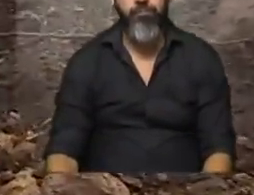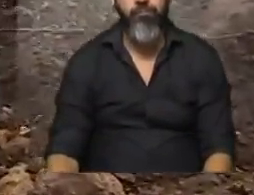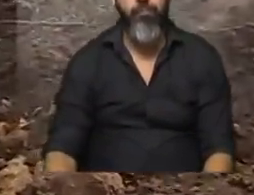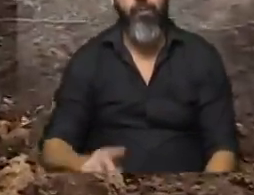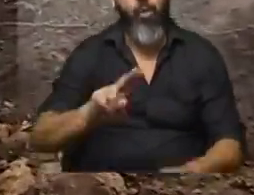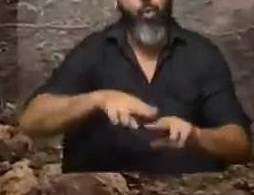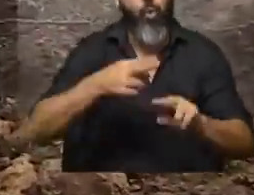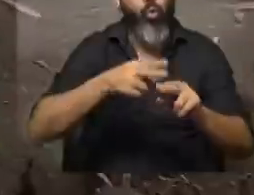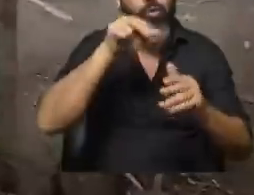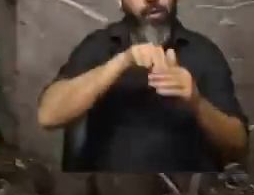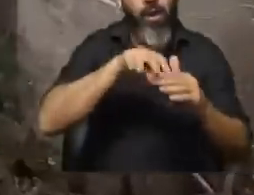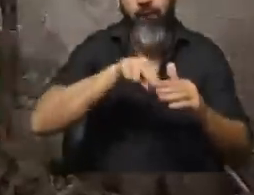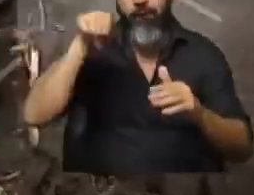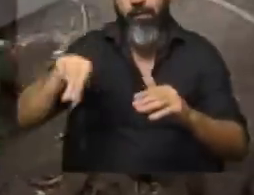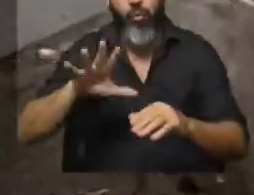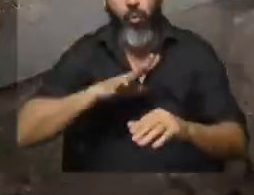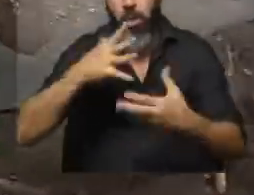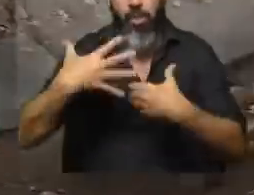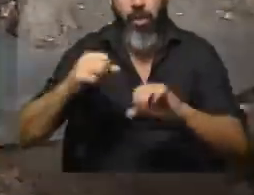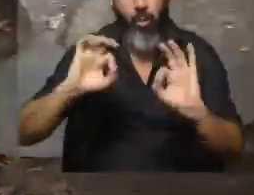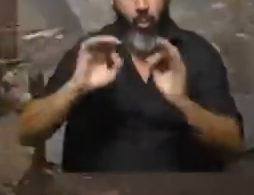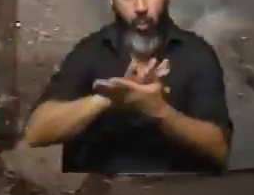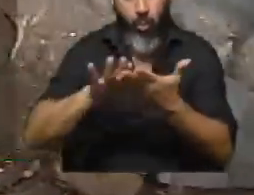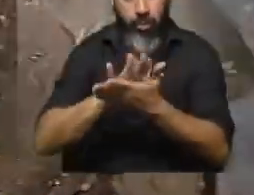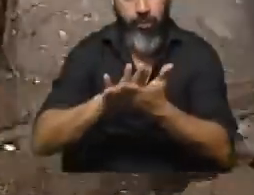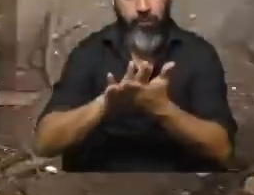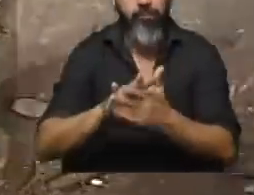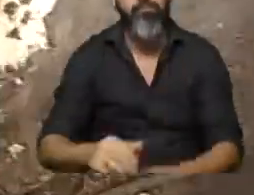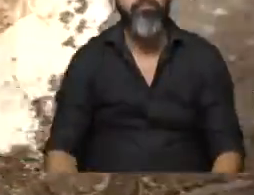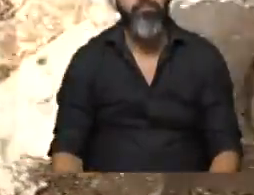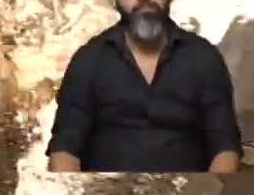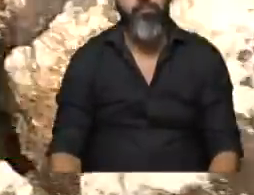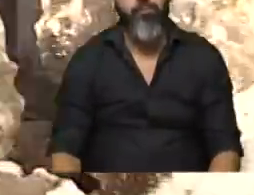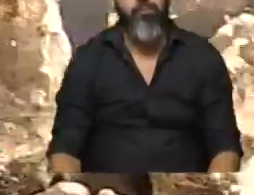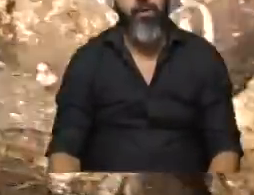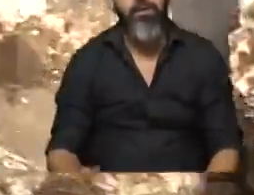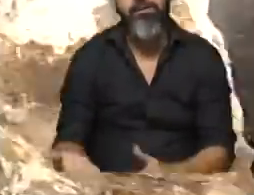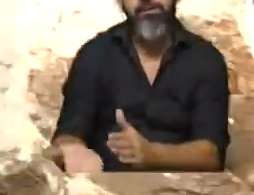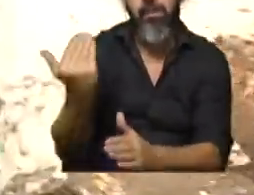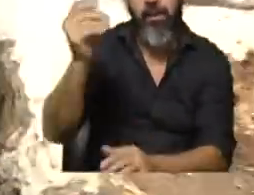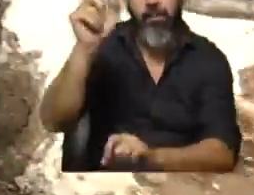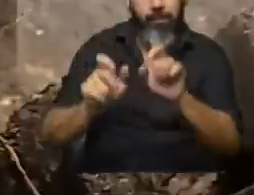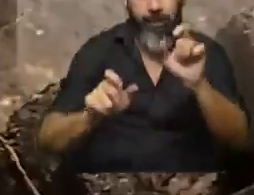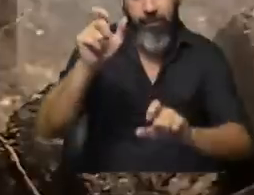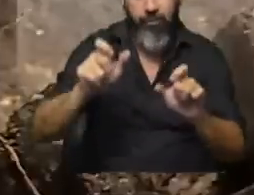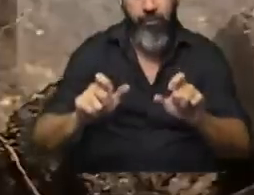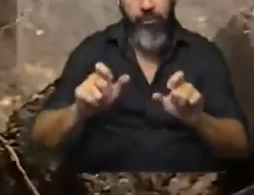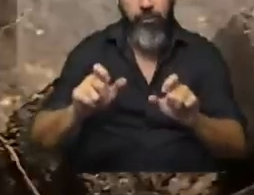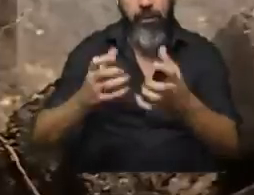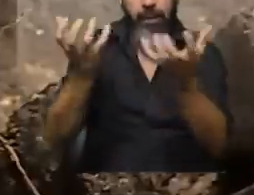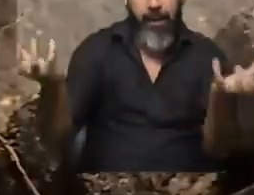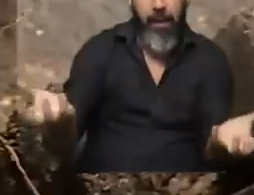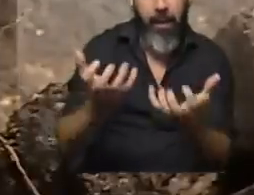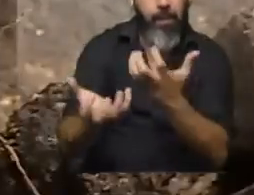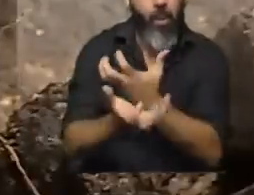enterramiento no ha ubicado en ningún caso y el de la posibilidad de un desenterramiento y una quema